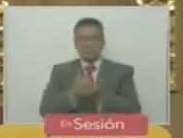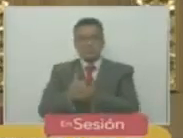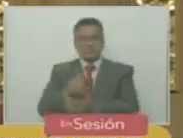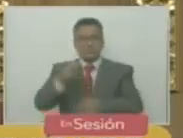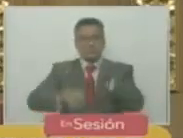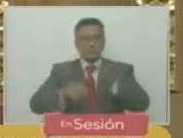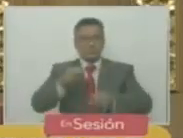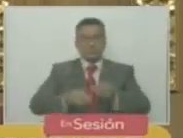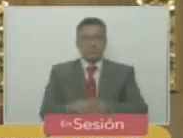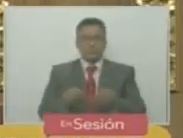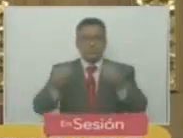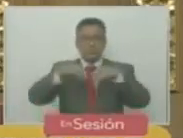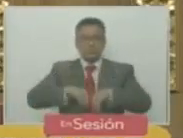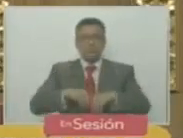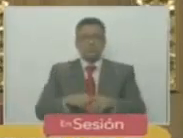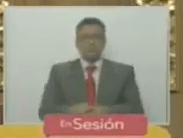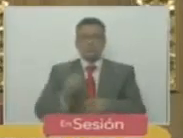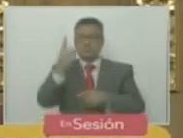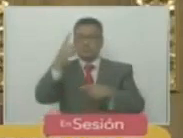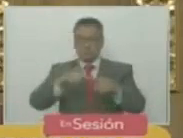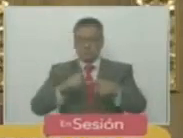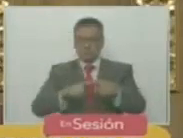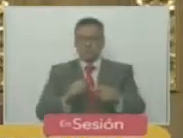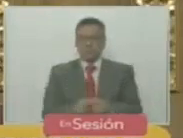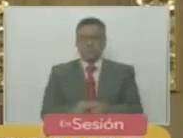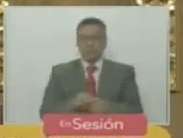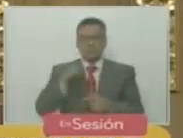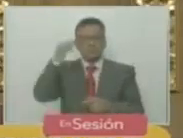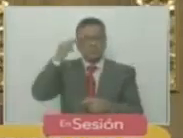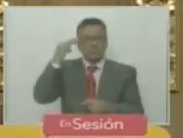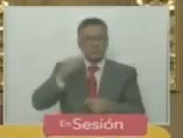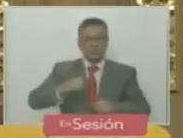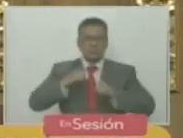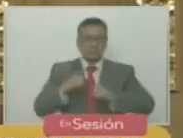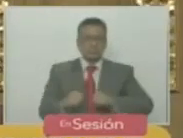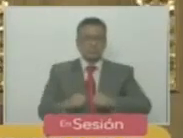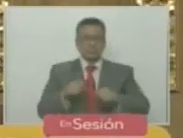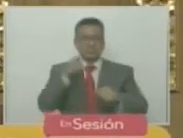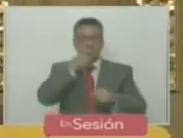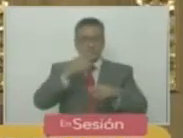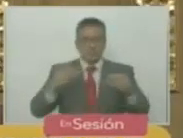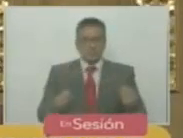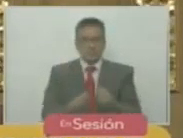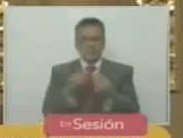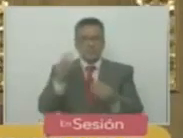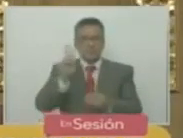justicia. Acuerda, primero, conmemorar solemnemente junto al pueblo de